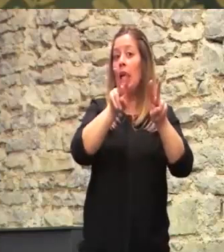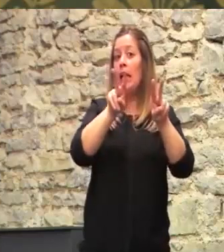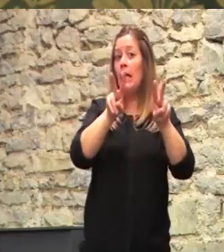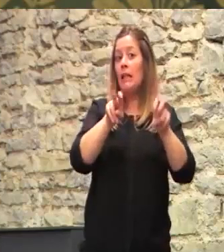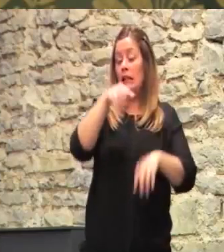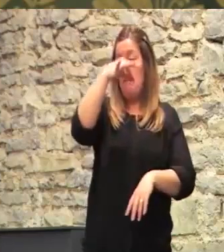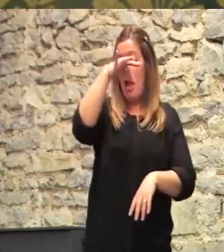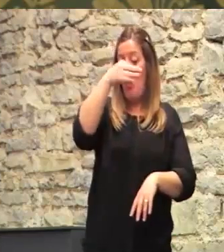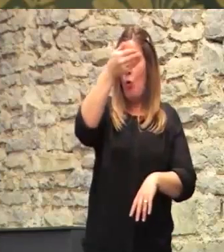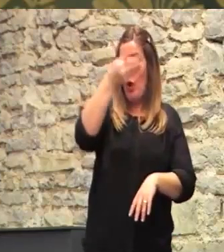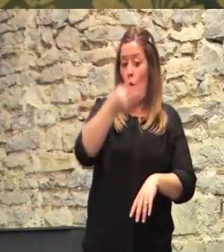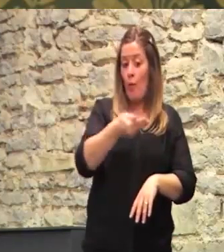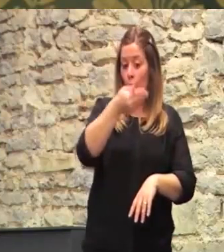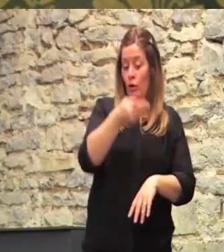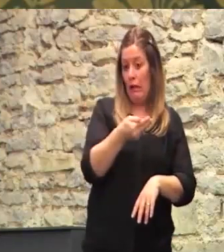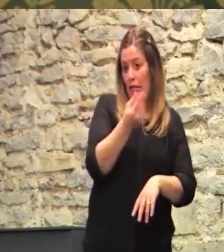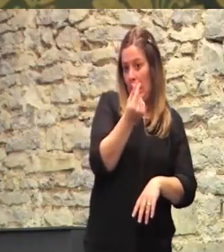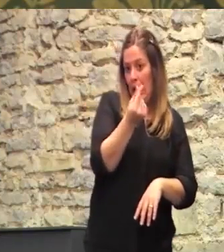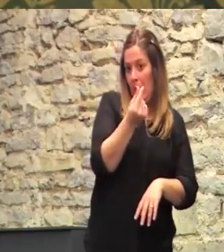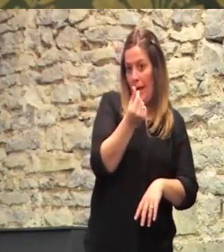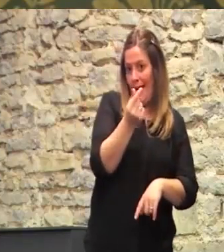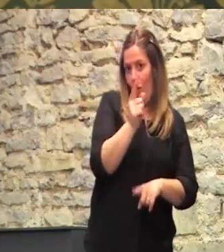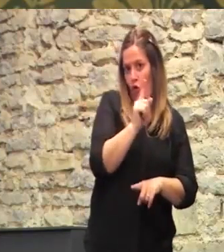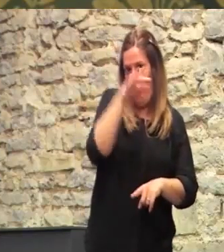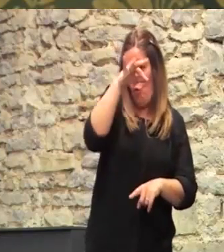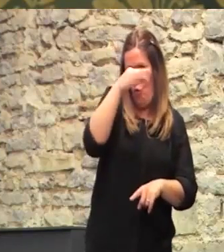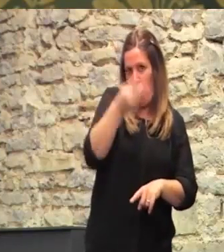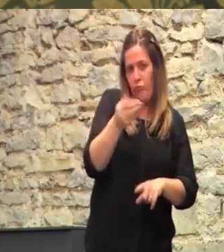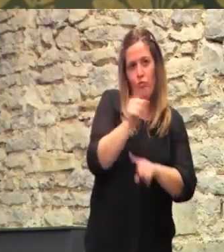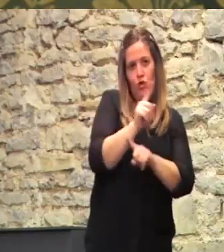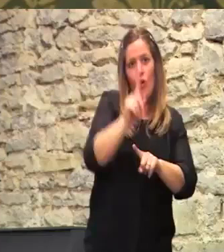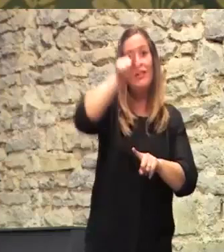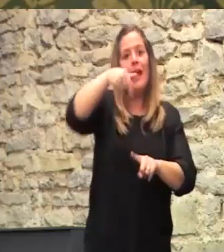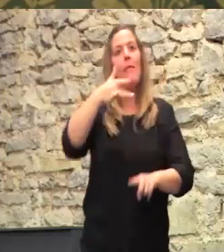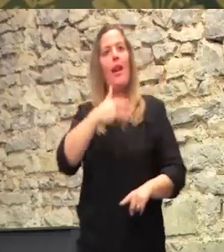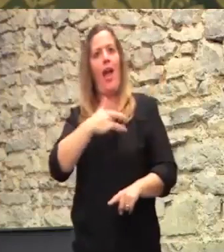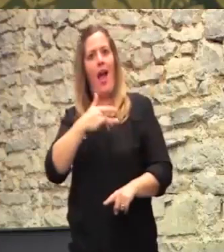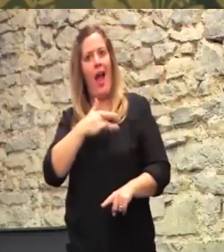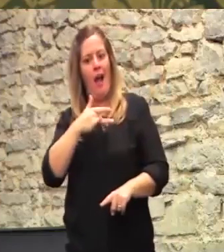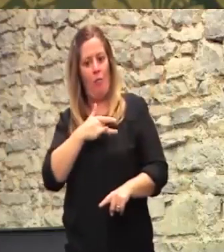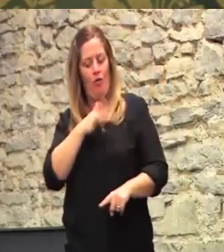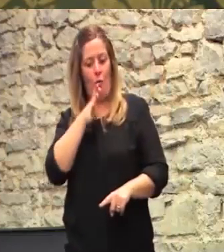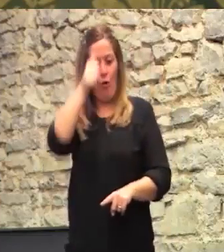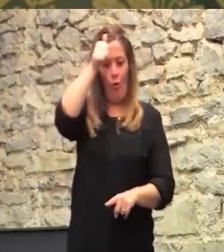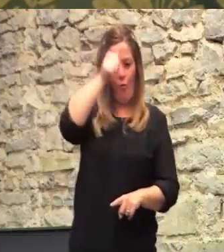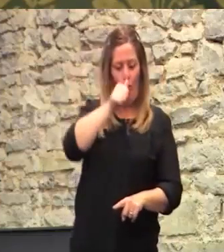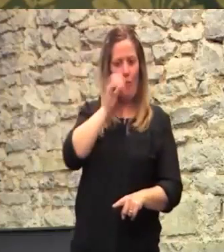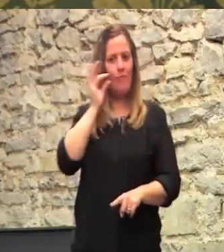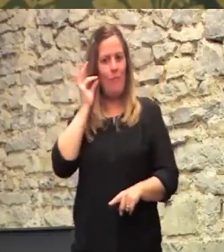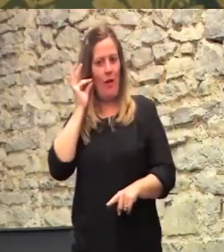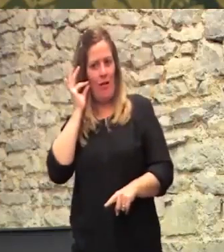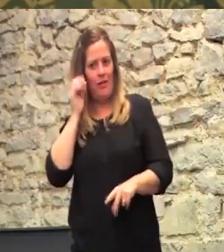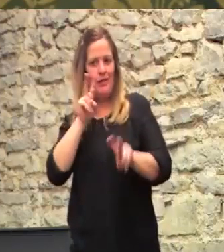también me metí con el tema del amor como para ver también cuán incorporado tenemos las mujeres y los varones algunas cosas respecto de